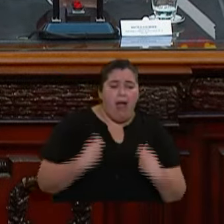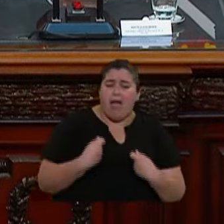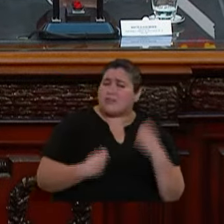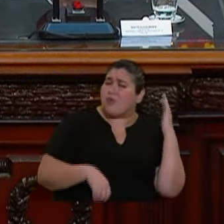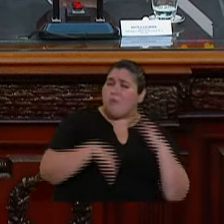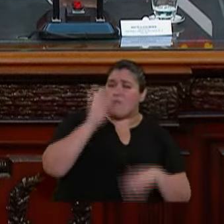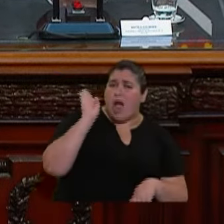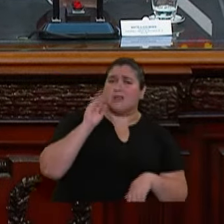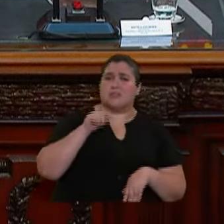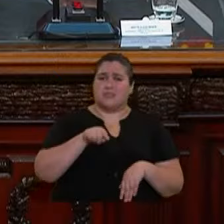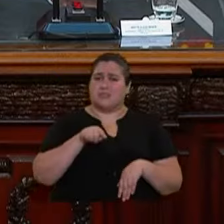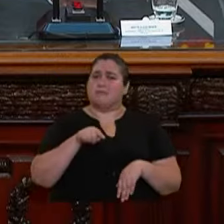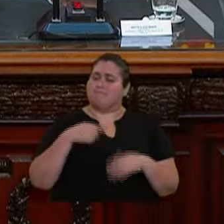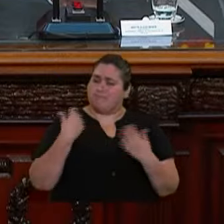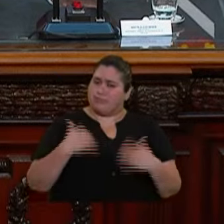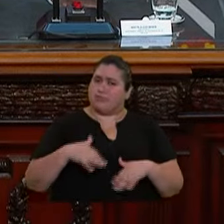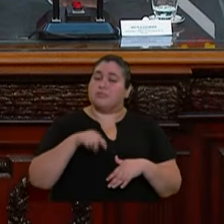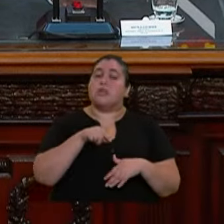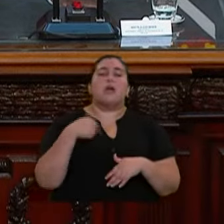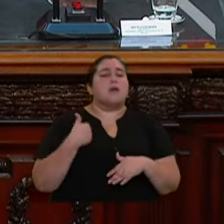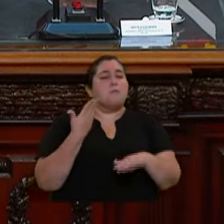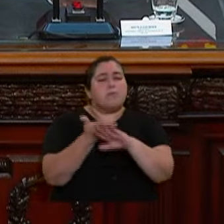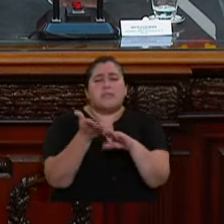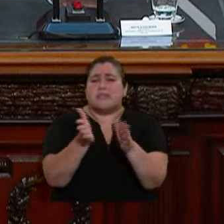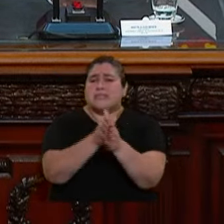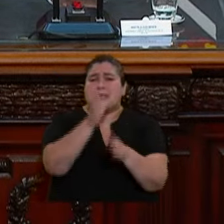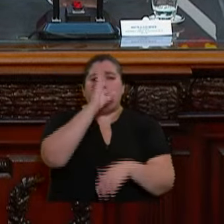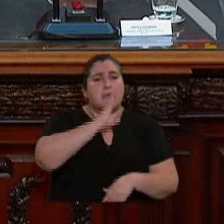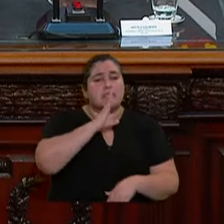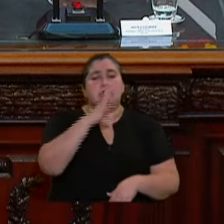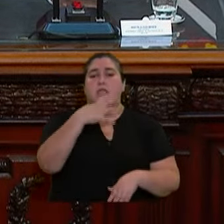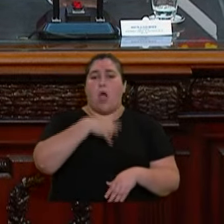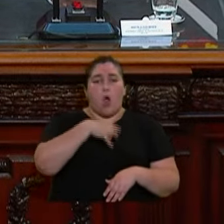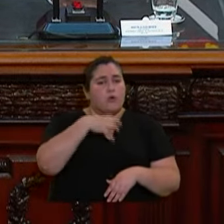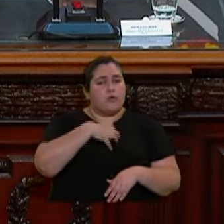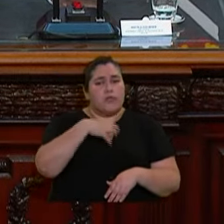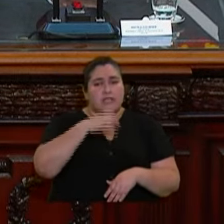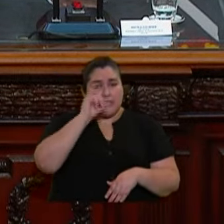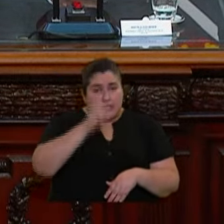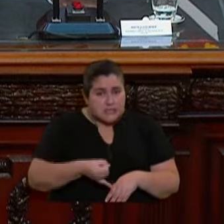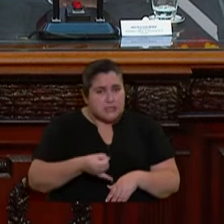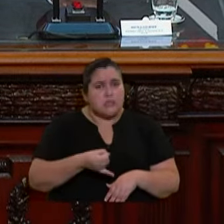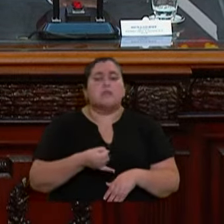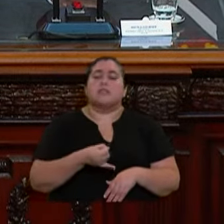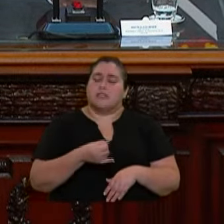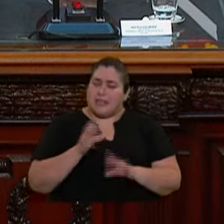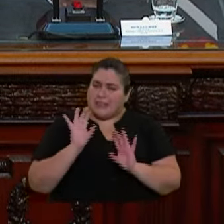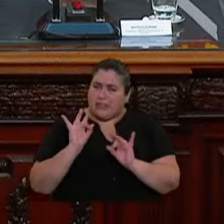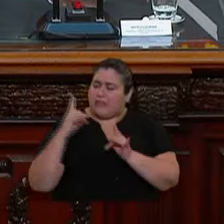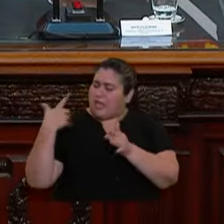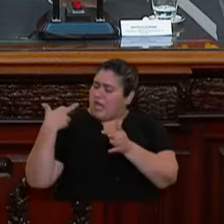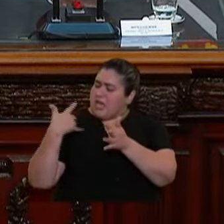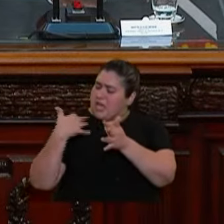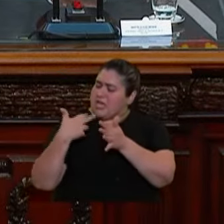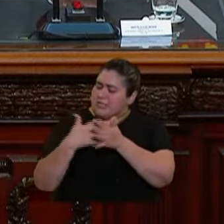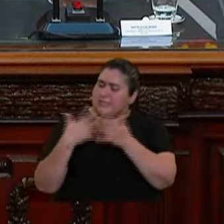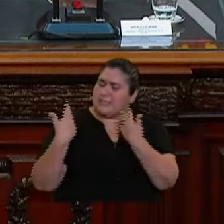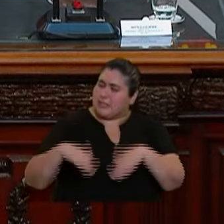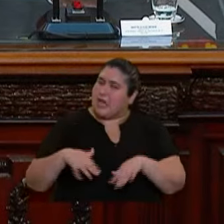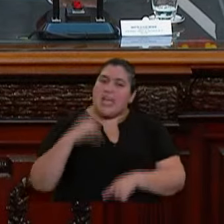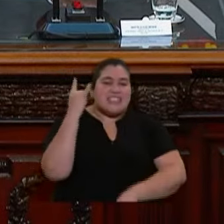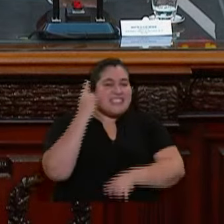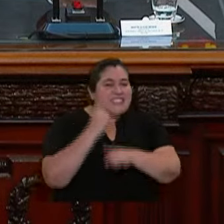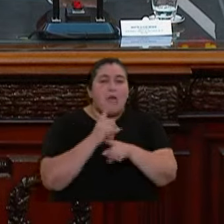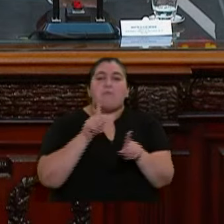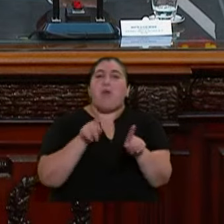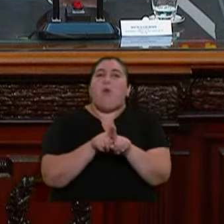no por sus síntomas. Por eso les pido paciencia y confianza, porque por más oscura que sea la noche, siempre sale el sol por